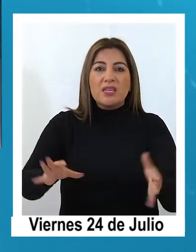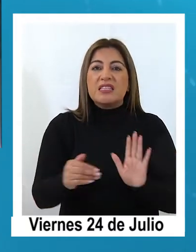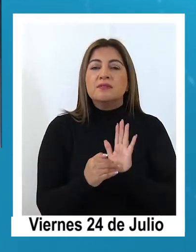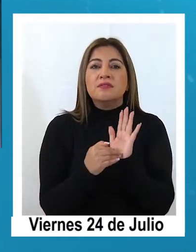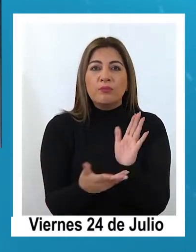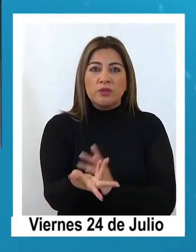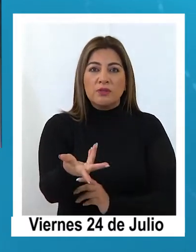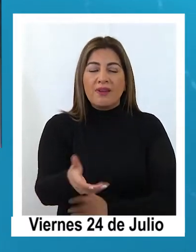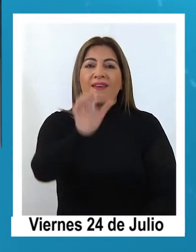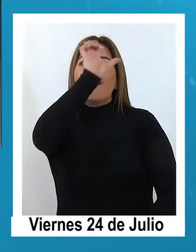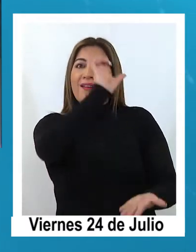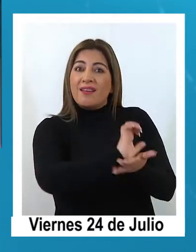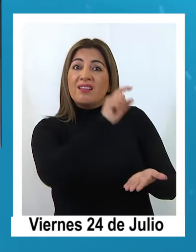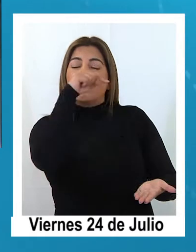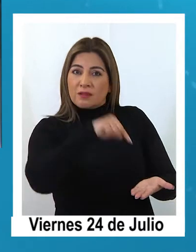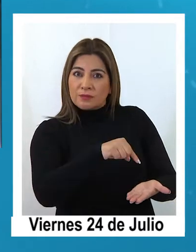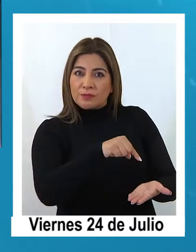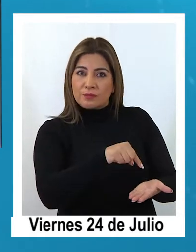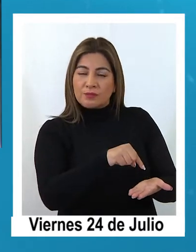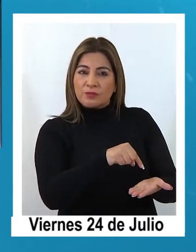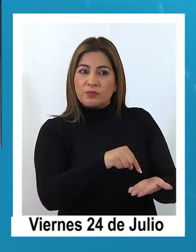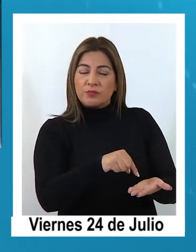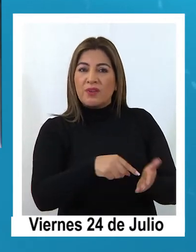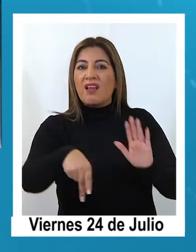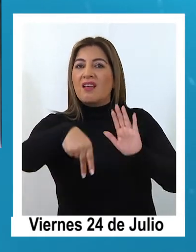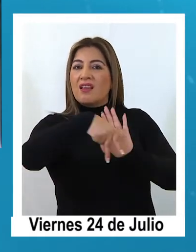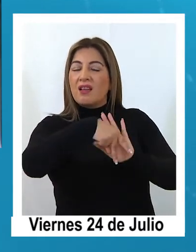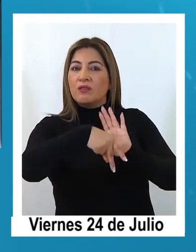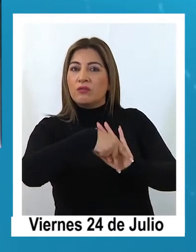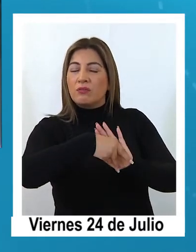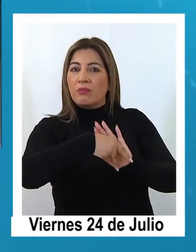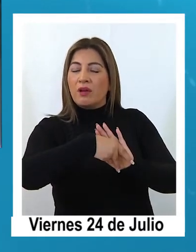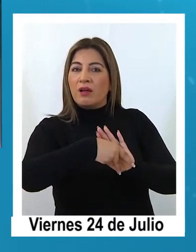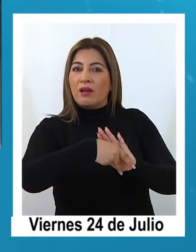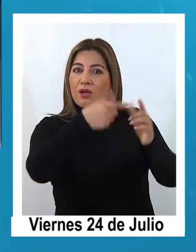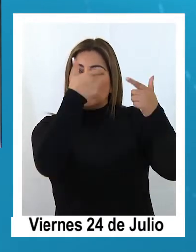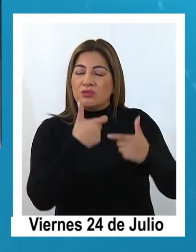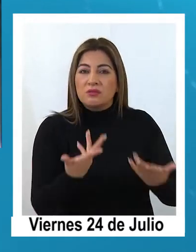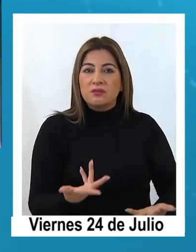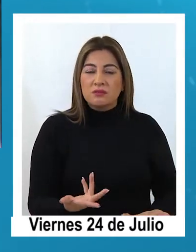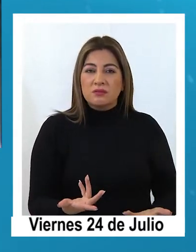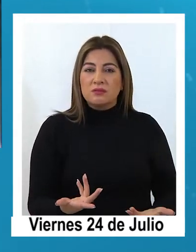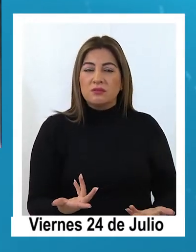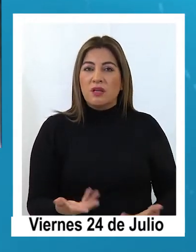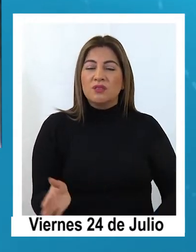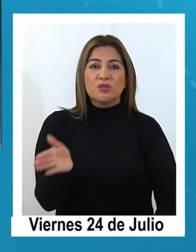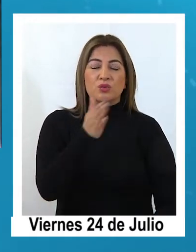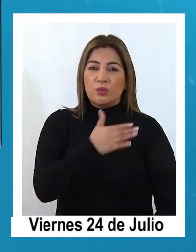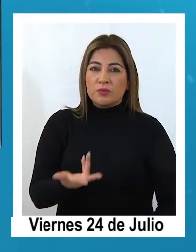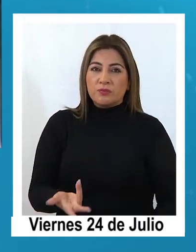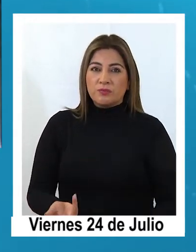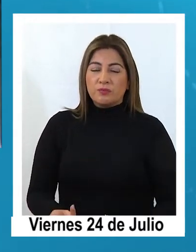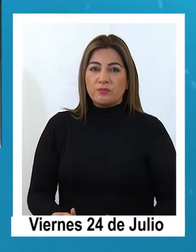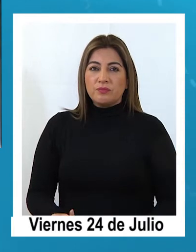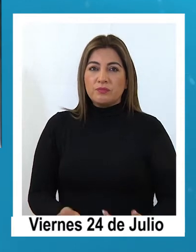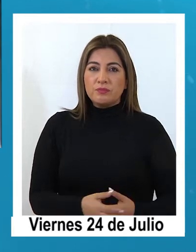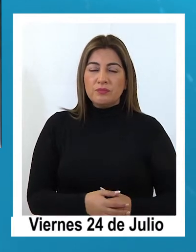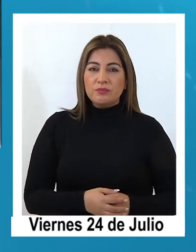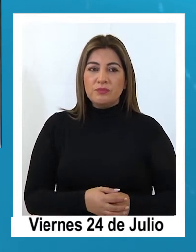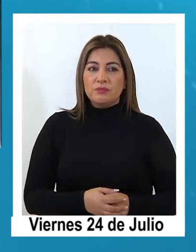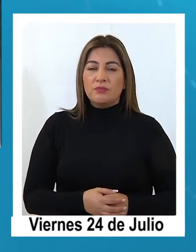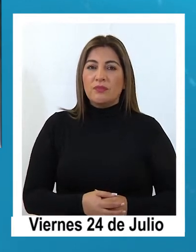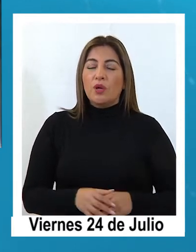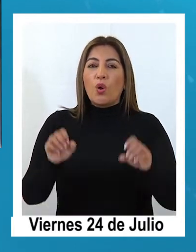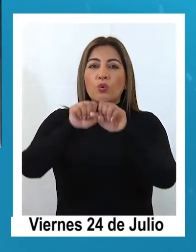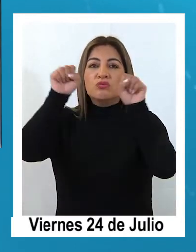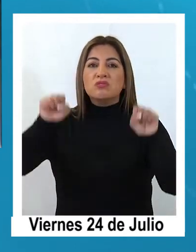demuestra es que el Estado y las normas que nos rigen no disponen suficientemente